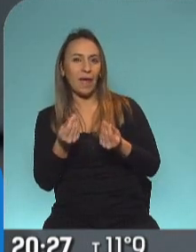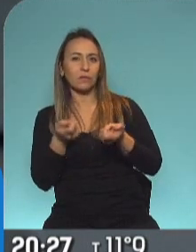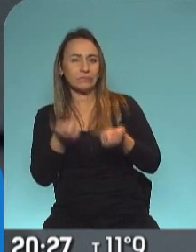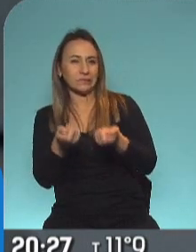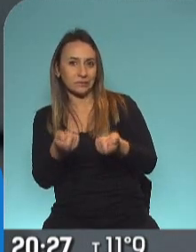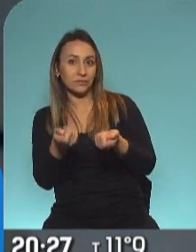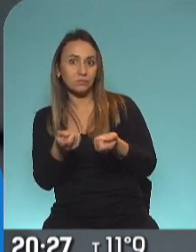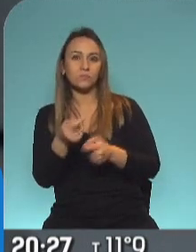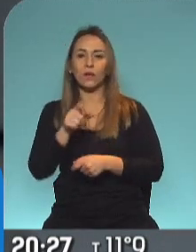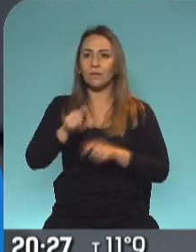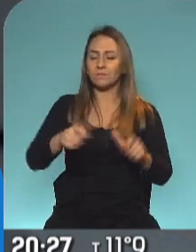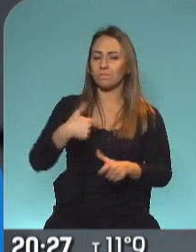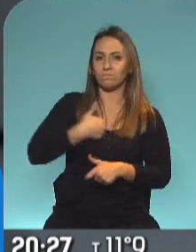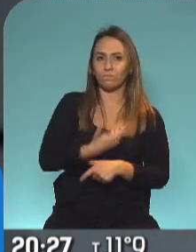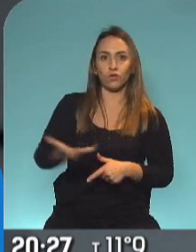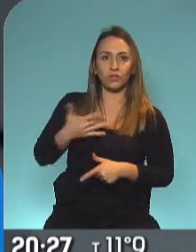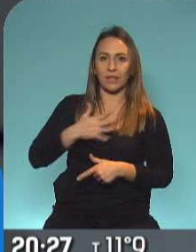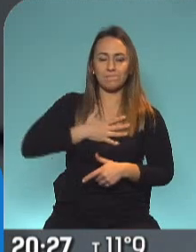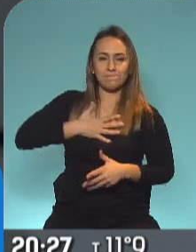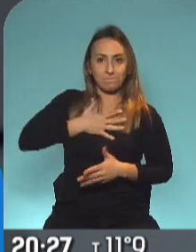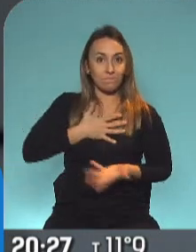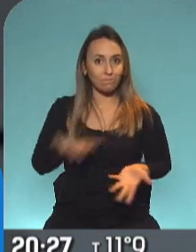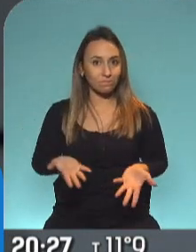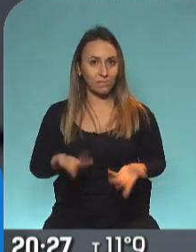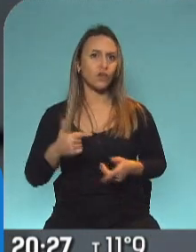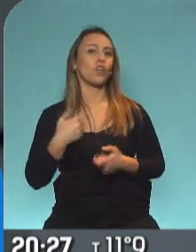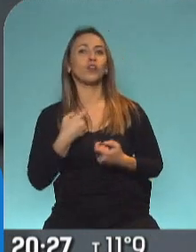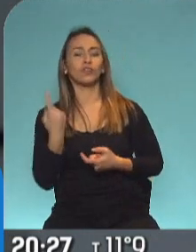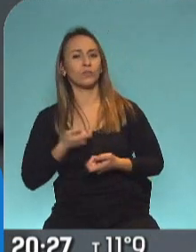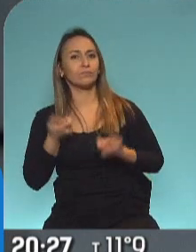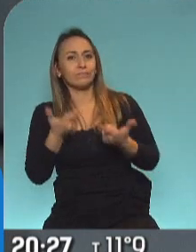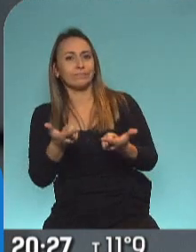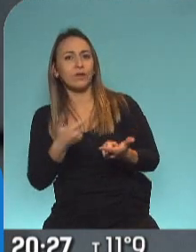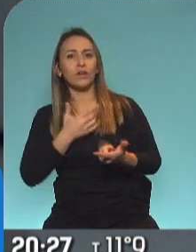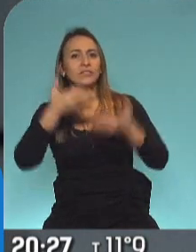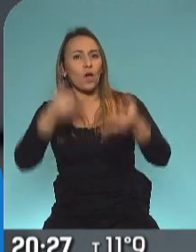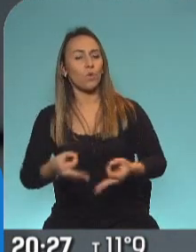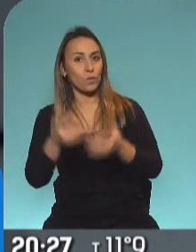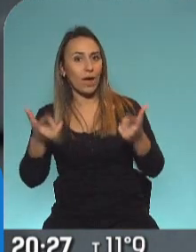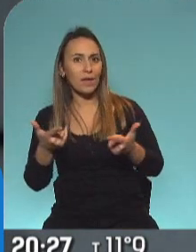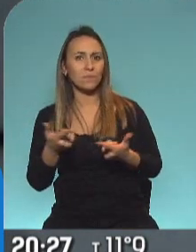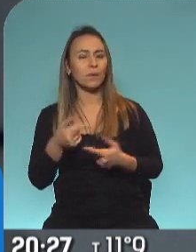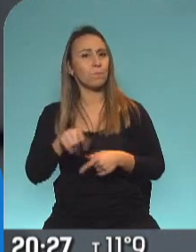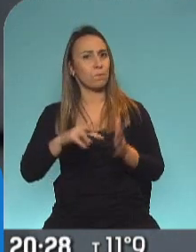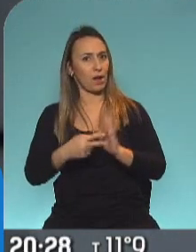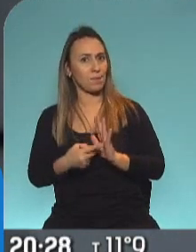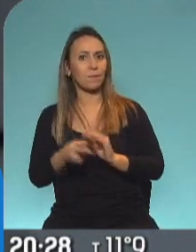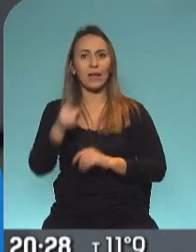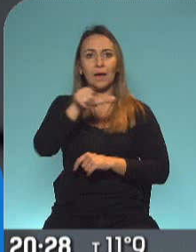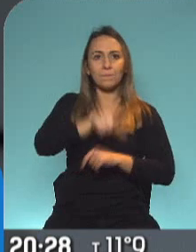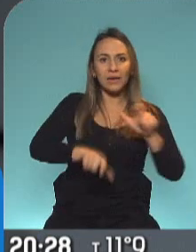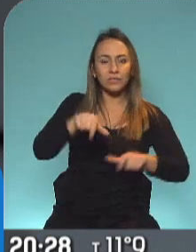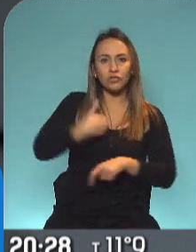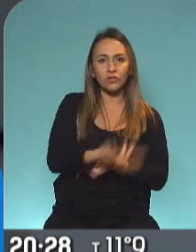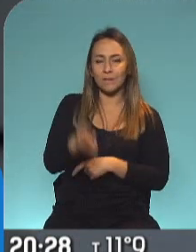genera una narrativa de certeza ante este escenario, también estamos ante un problema, porque alguien va a capitalizar políticamente esto. Entonces digo, hay que estar